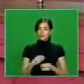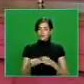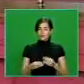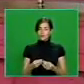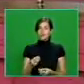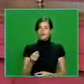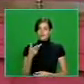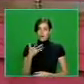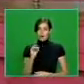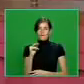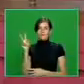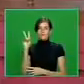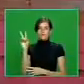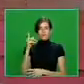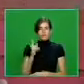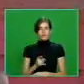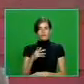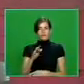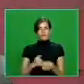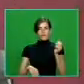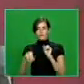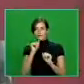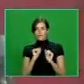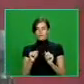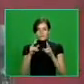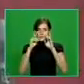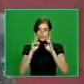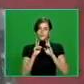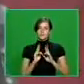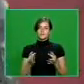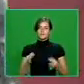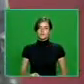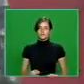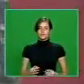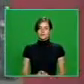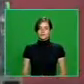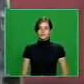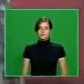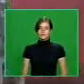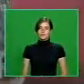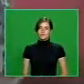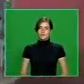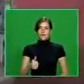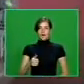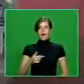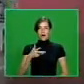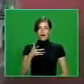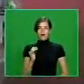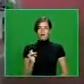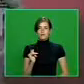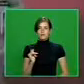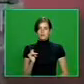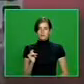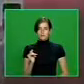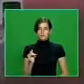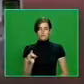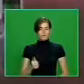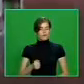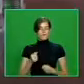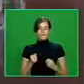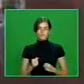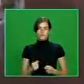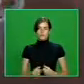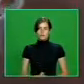existir Tenemos que tener una defensa impecable cada vez la tenemos con más